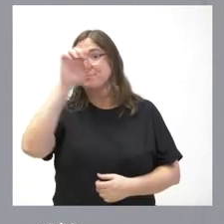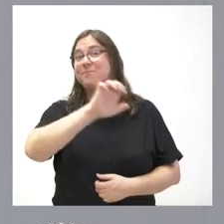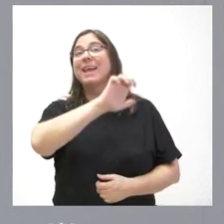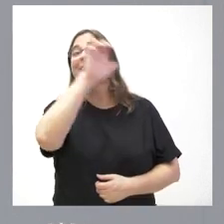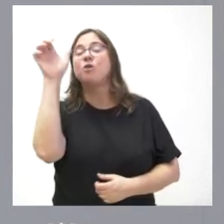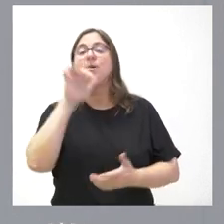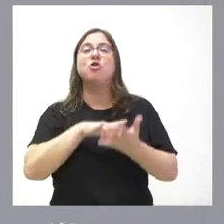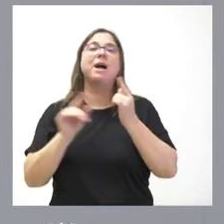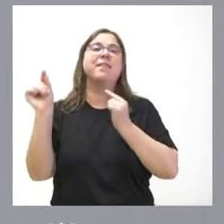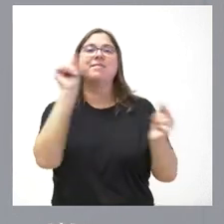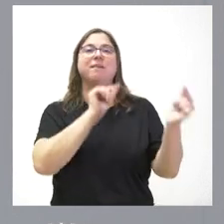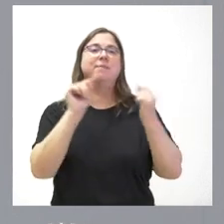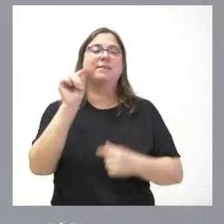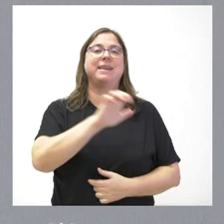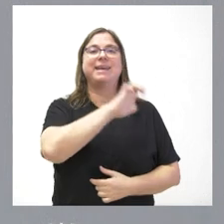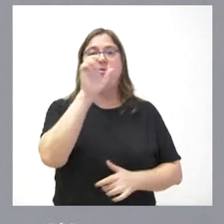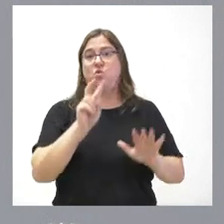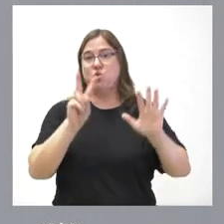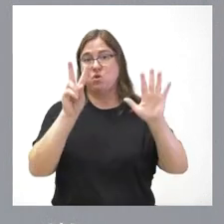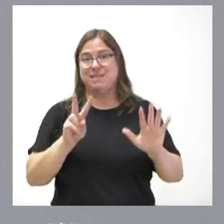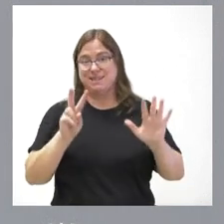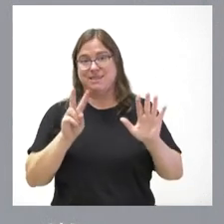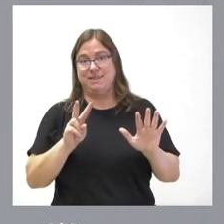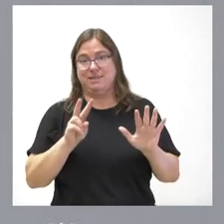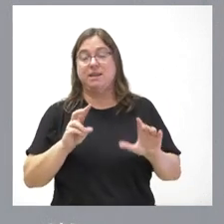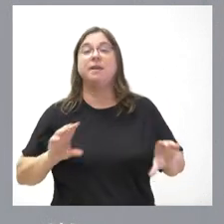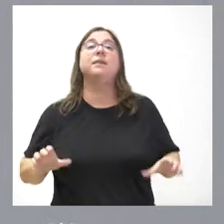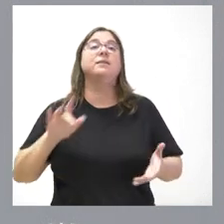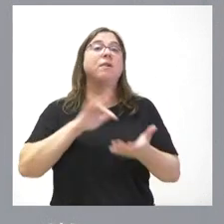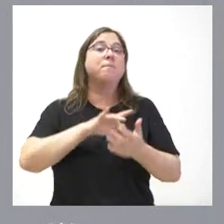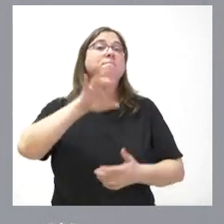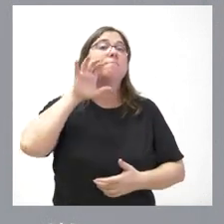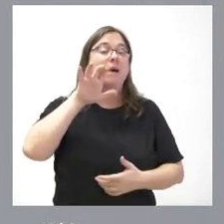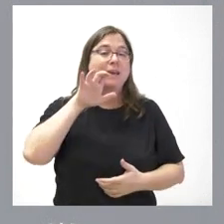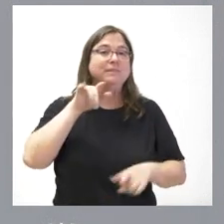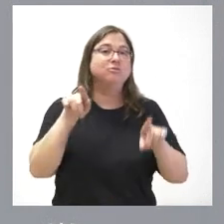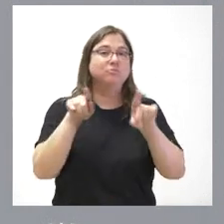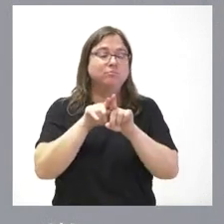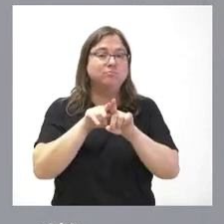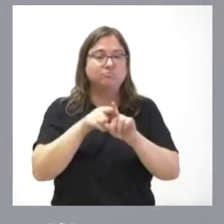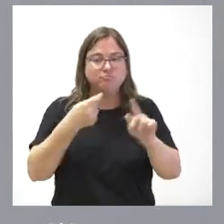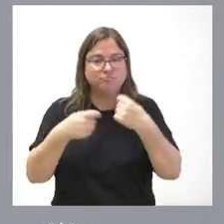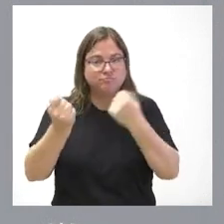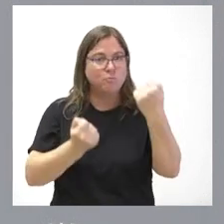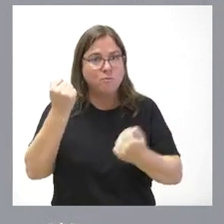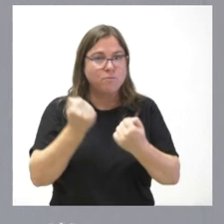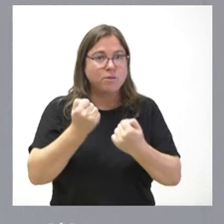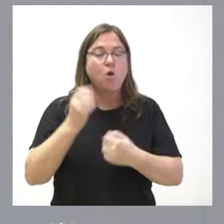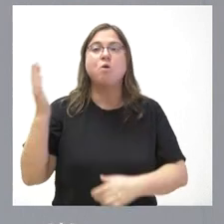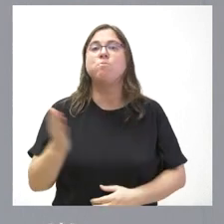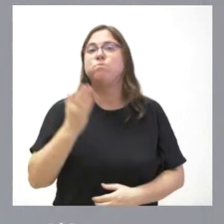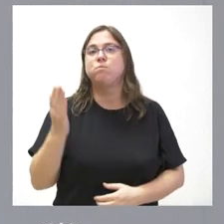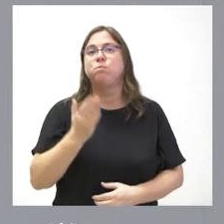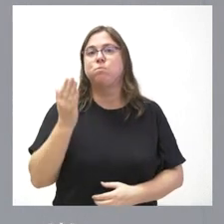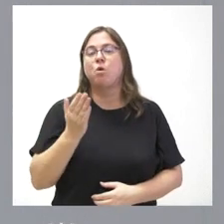debate en torno la Euro 7 los países consumidores de automóviles tenían una posición concreta los países productores